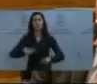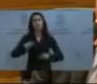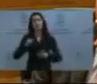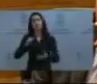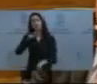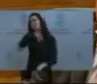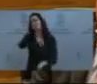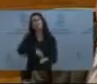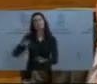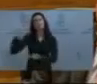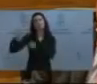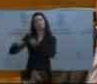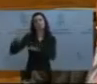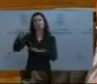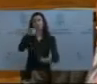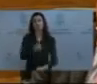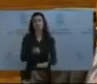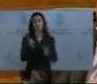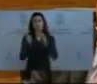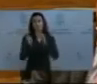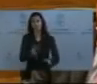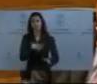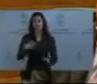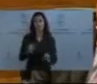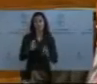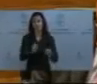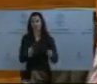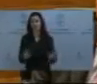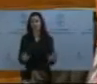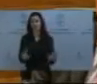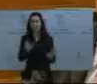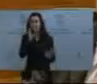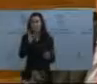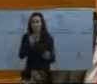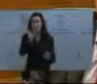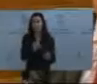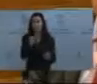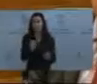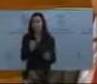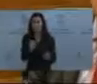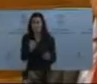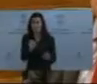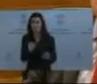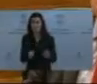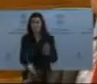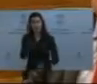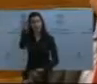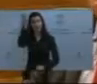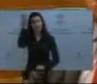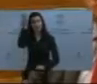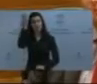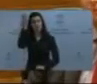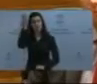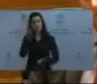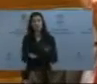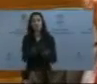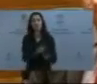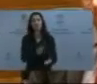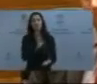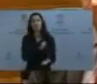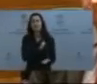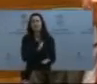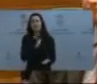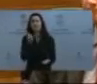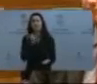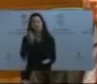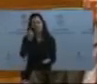sucesiones. Éramos una comunidad donde el PSOE imponía los tipos más altos de este tributo, de todo el país. Todos